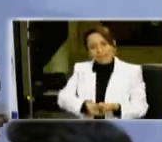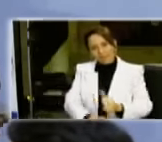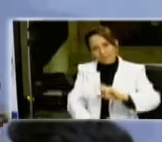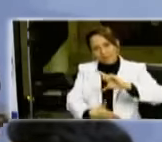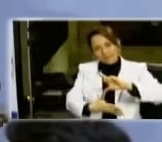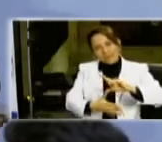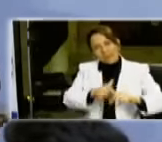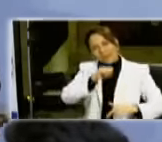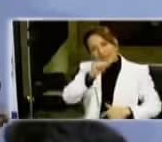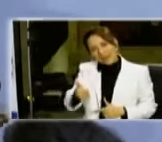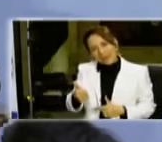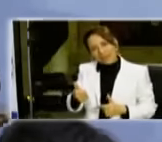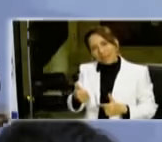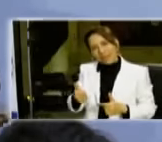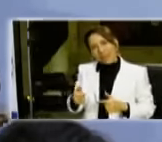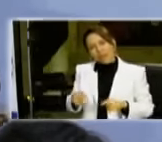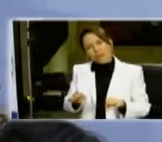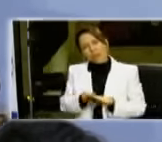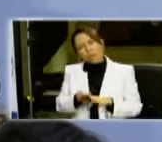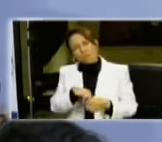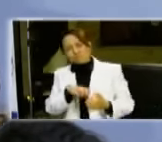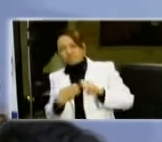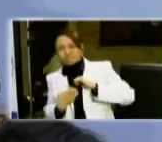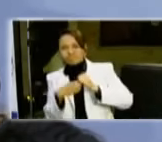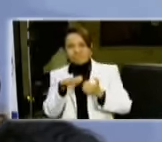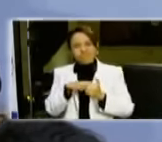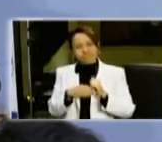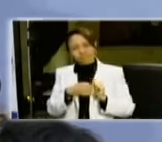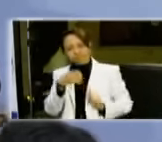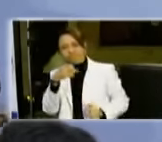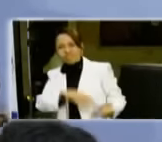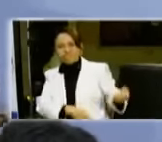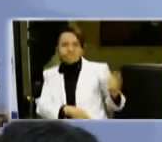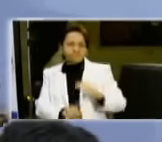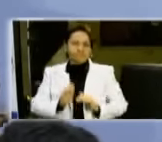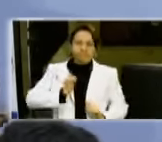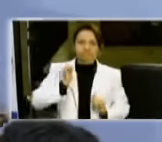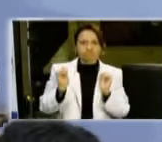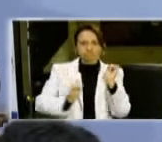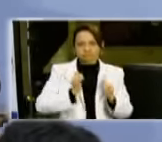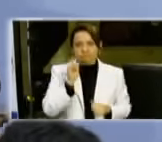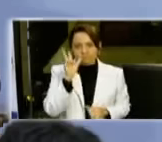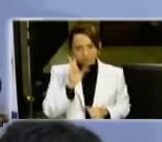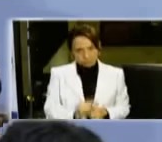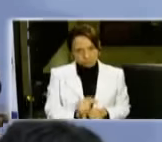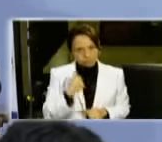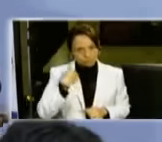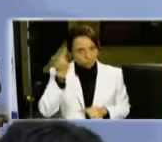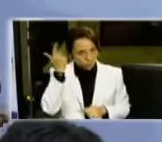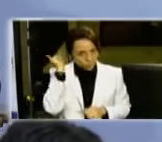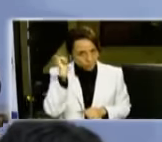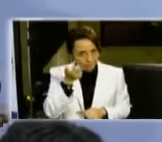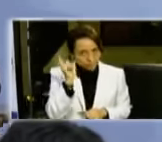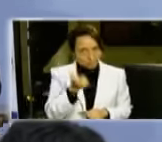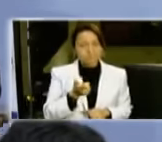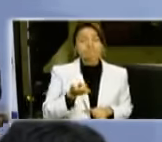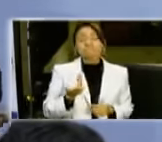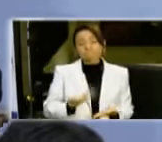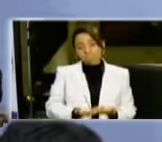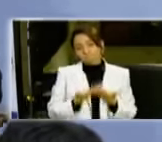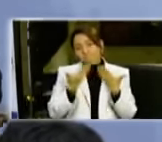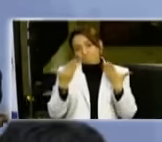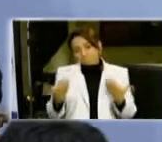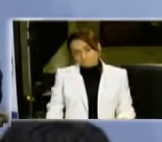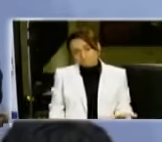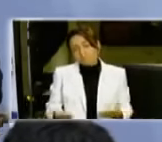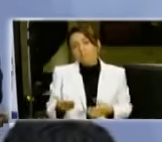buena política de integración entre nosotros podría favorecer, o sea, podría permitir que eso no ocurra así. De hecho, hoy día, cuando